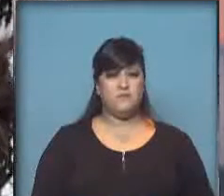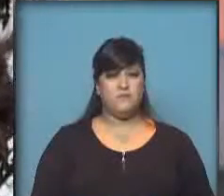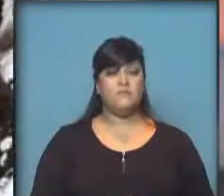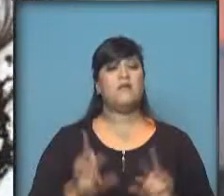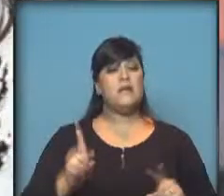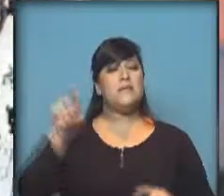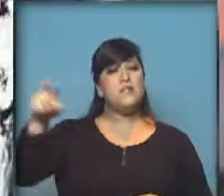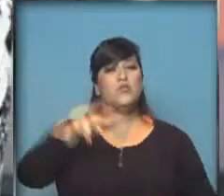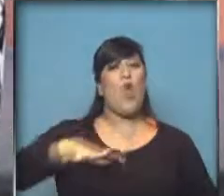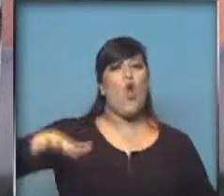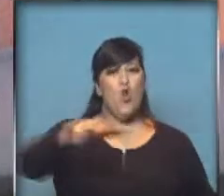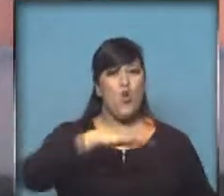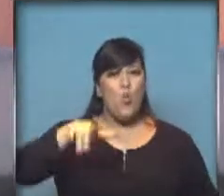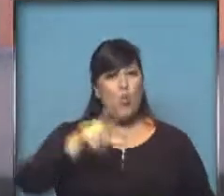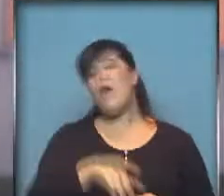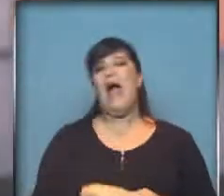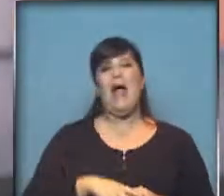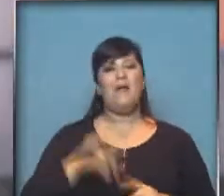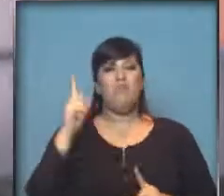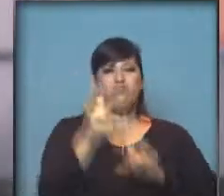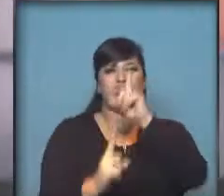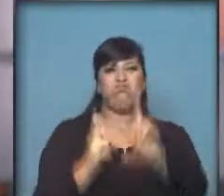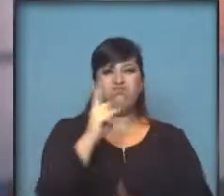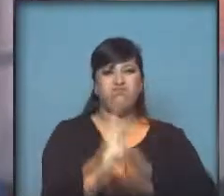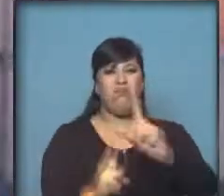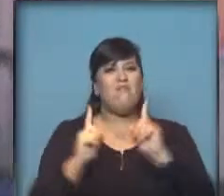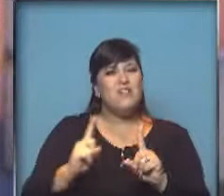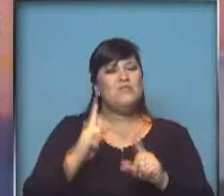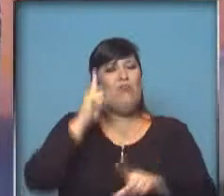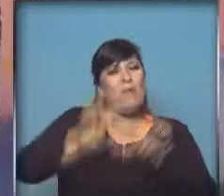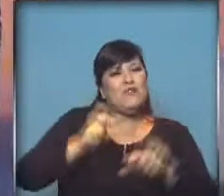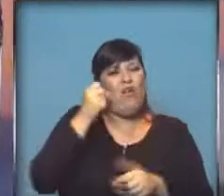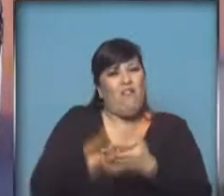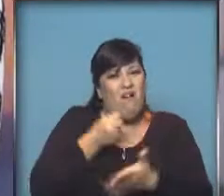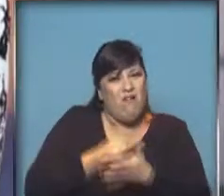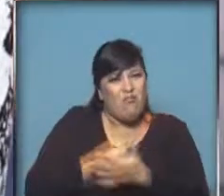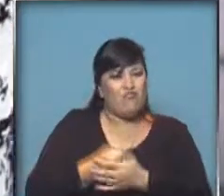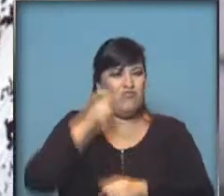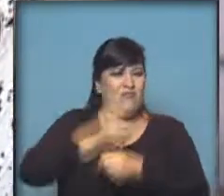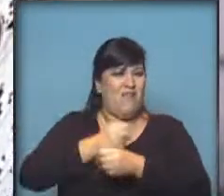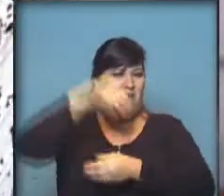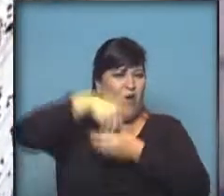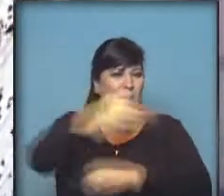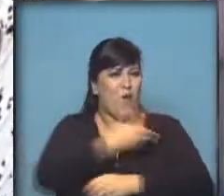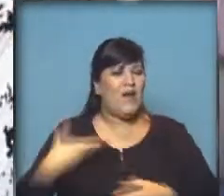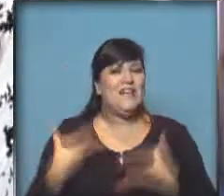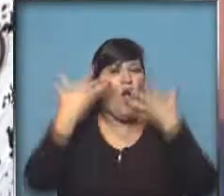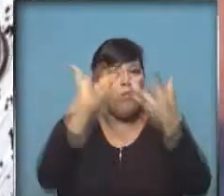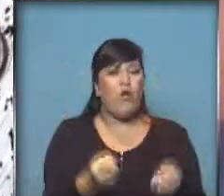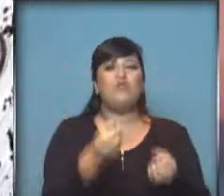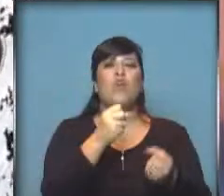Y a ese mismo lugar, los primeros en llegar fueron todos los militantes que estaban allí para apoyar a todos